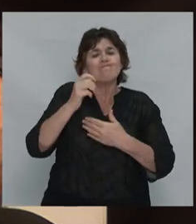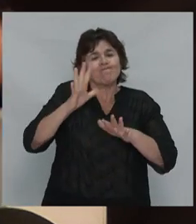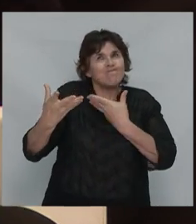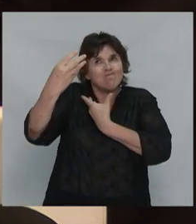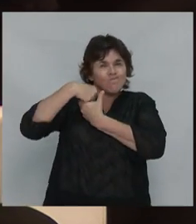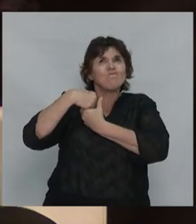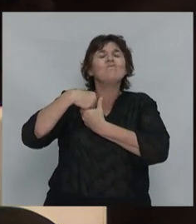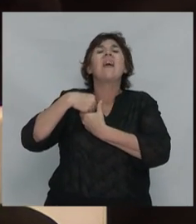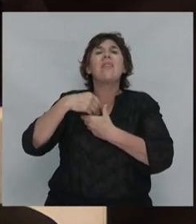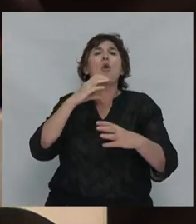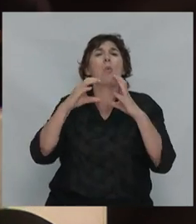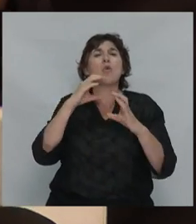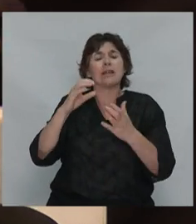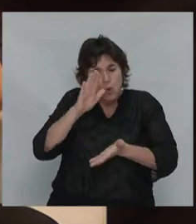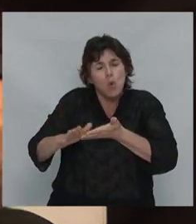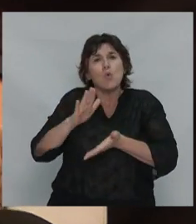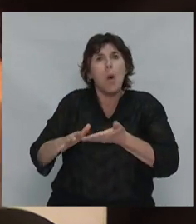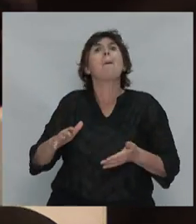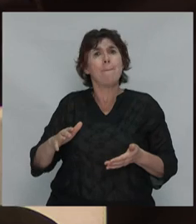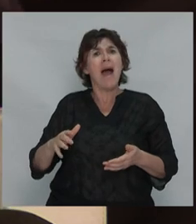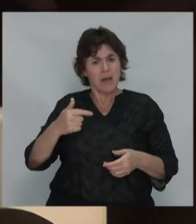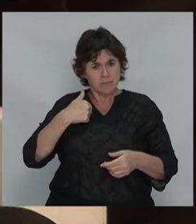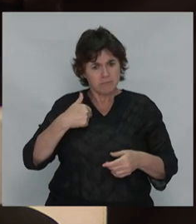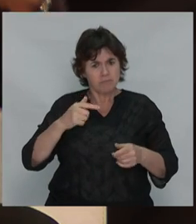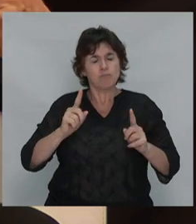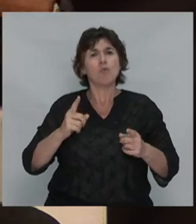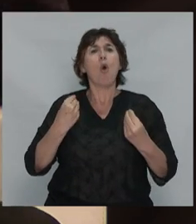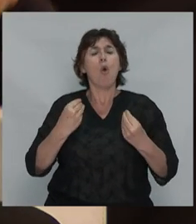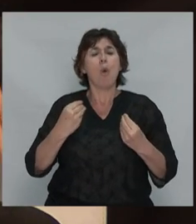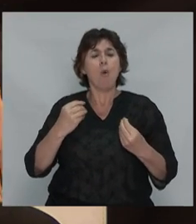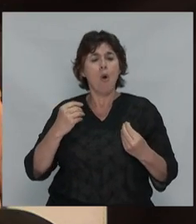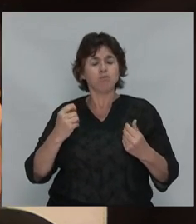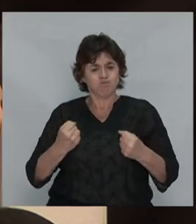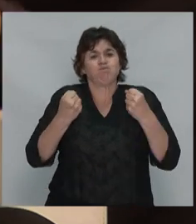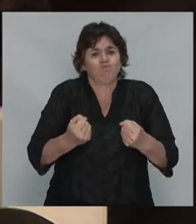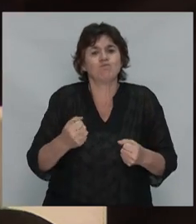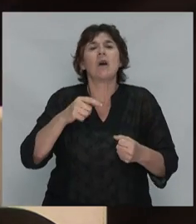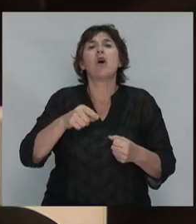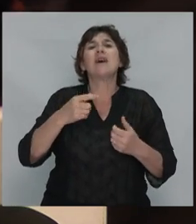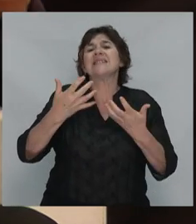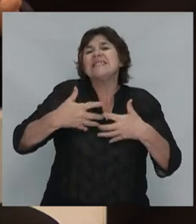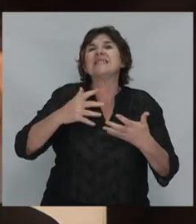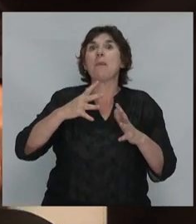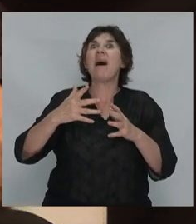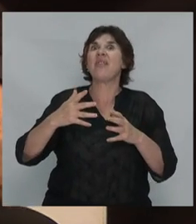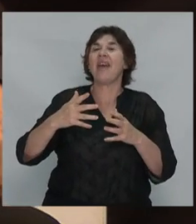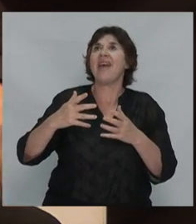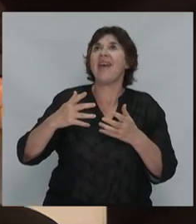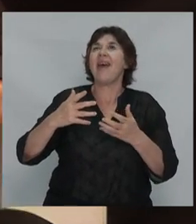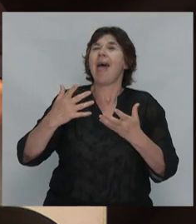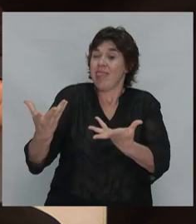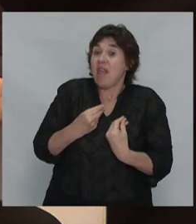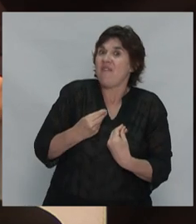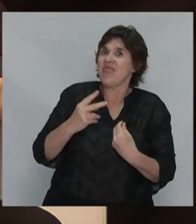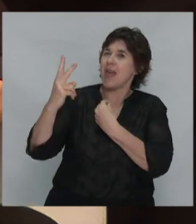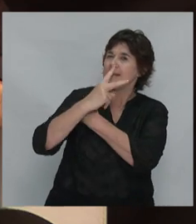comunicación para imponer su propio sistema de defensa a estos ciberataques de los